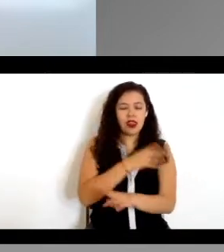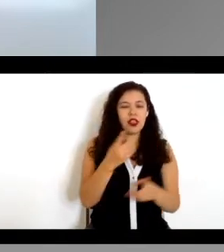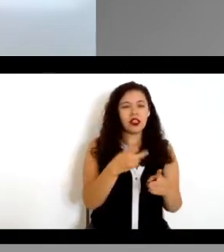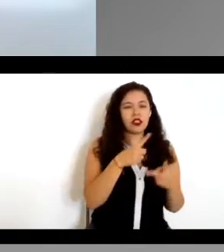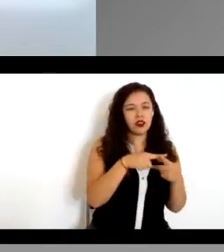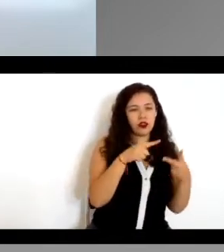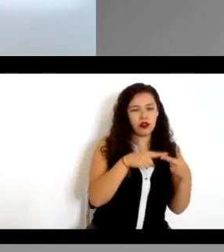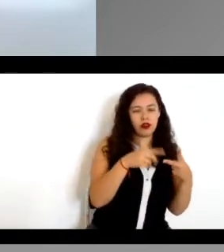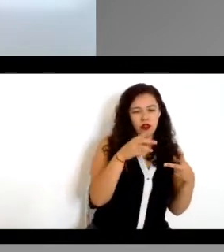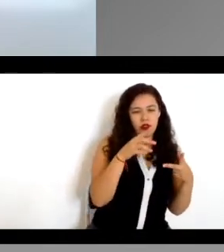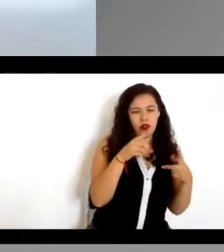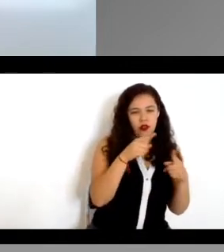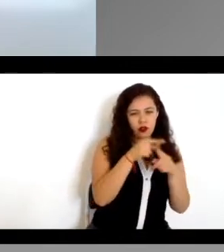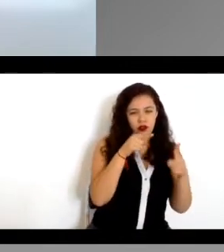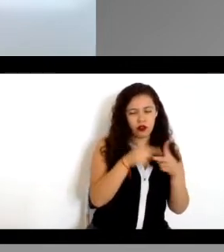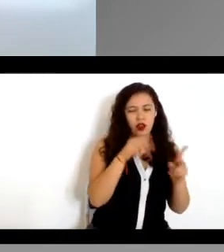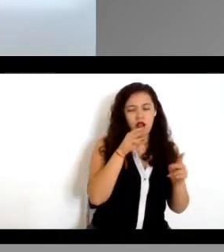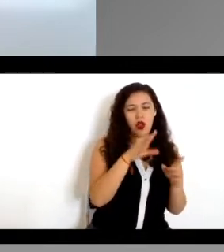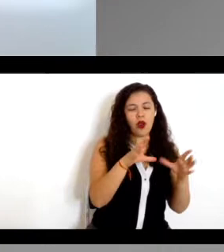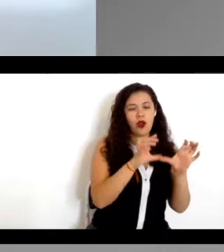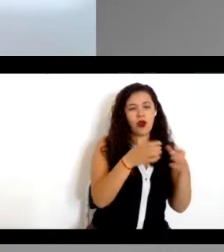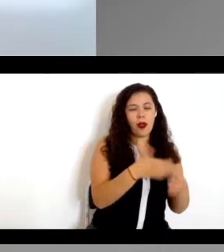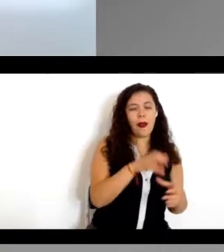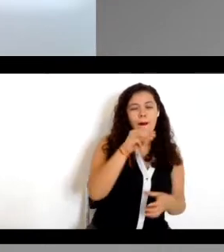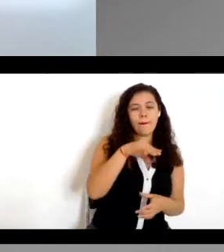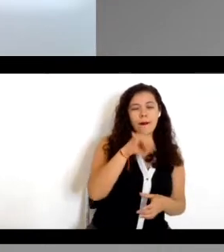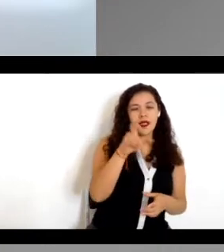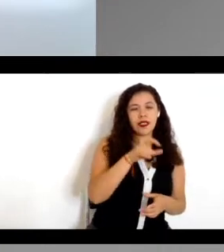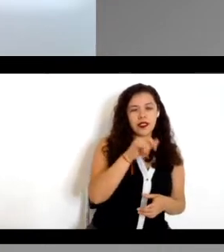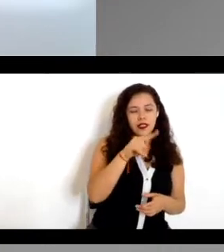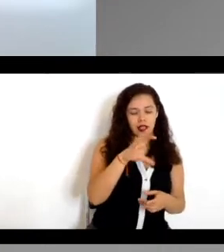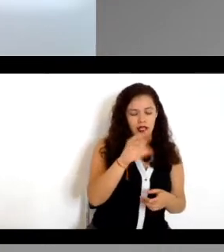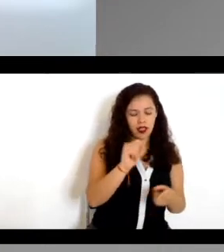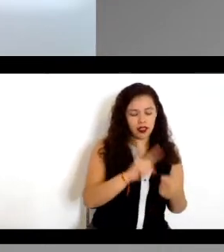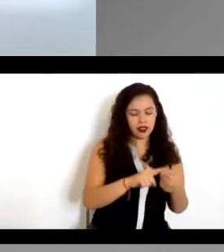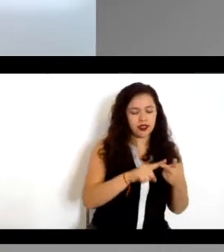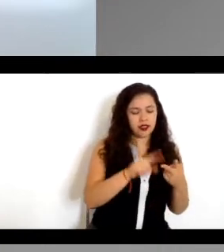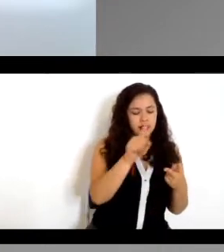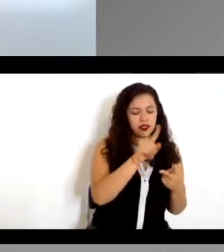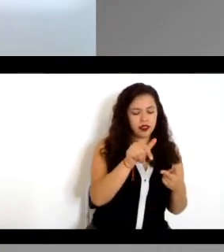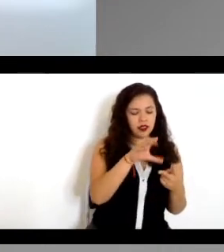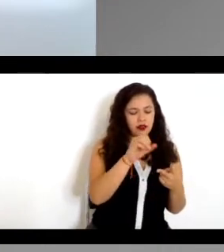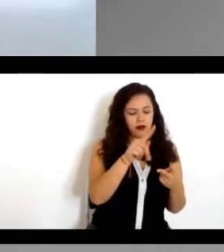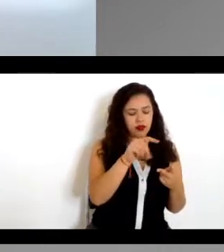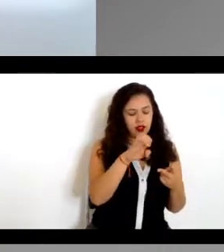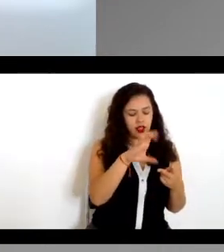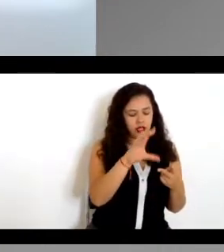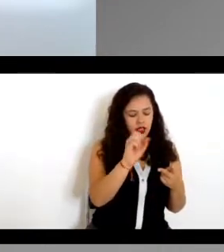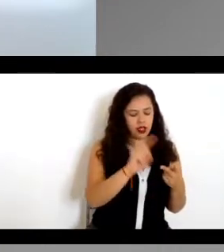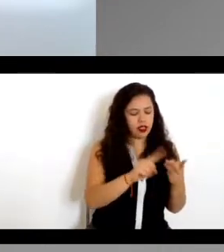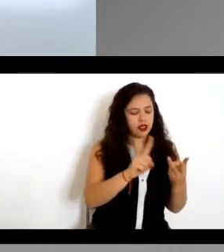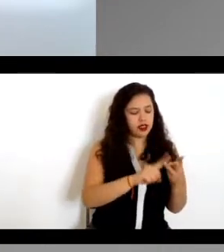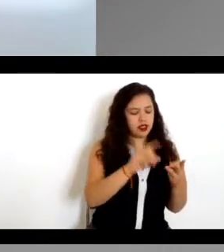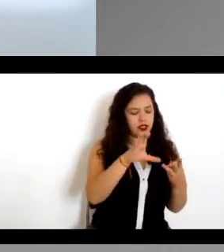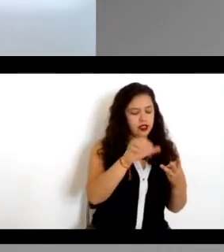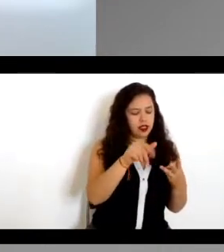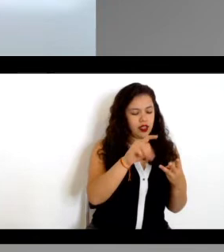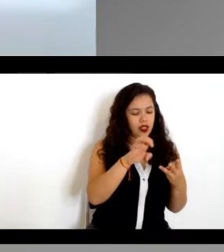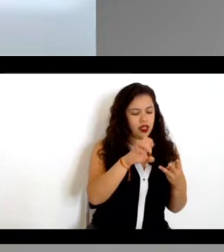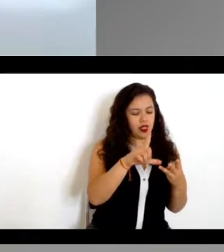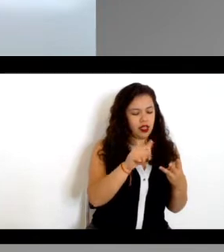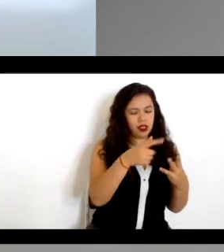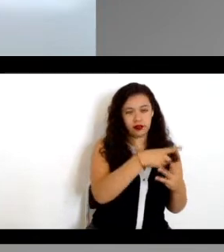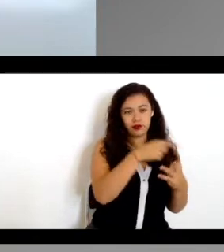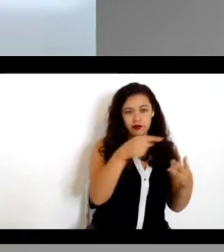trabajo con comunidades mixtecas, zapotecas y celtales principalmente, y que finalmente constituyó una rica y